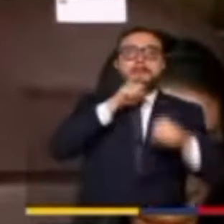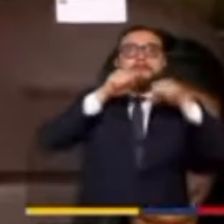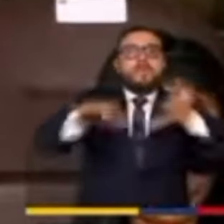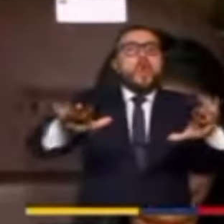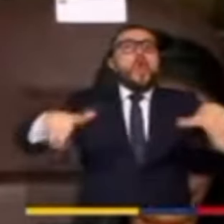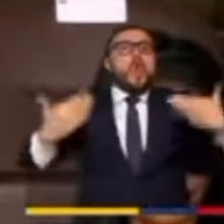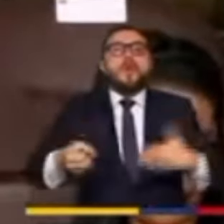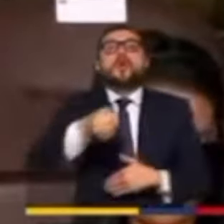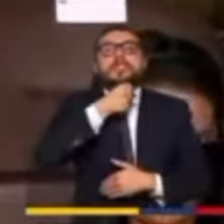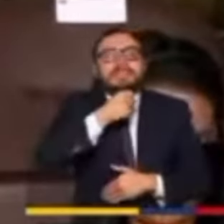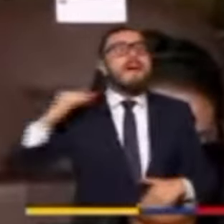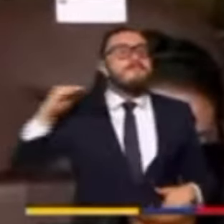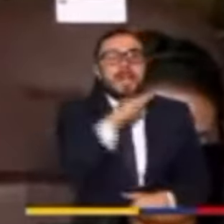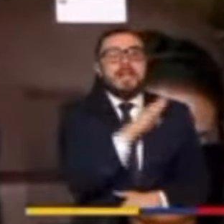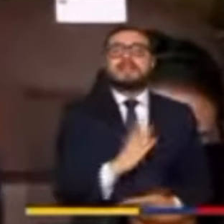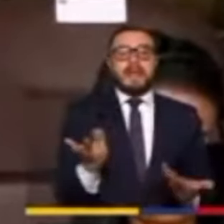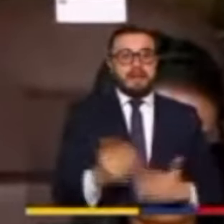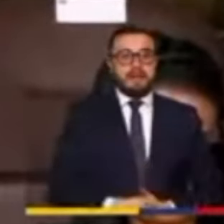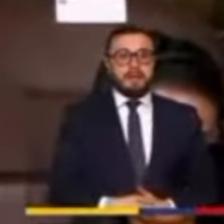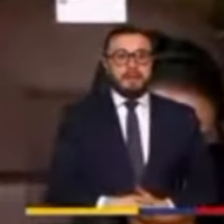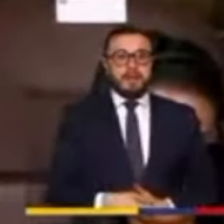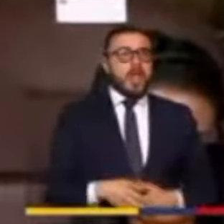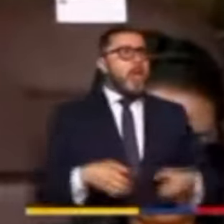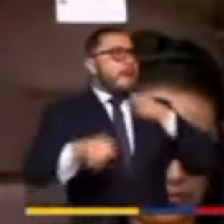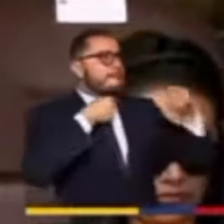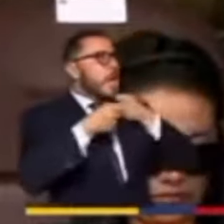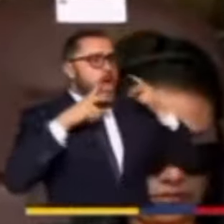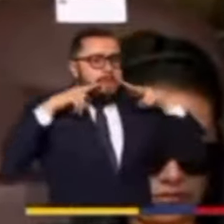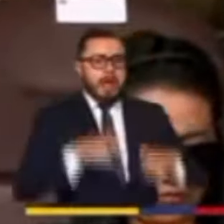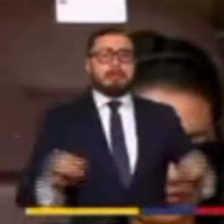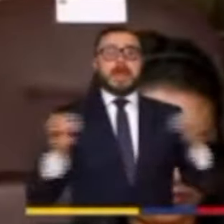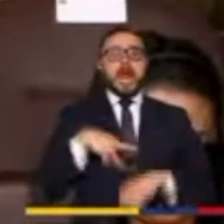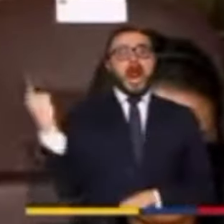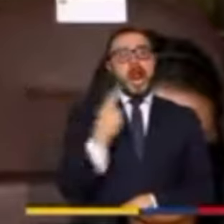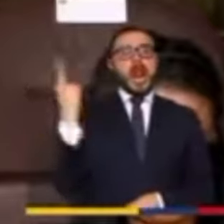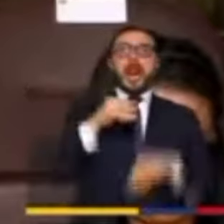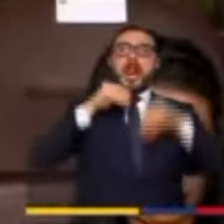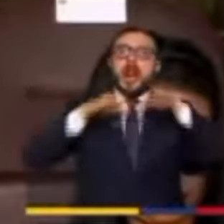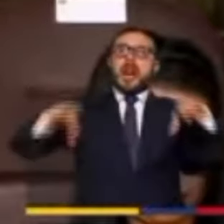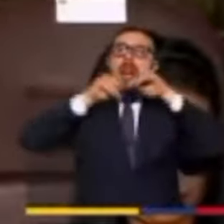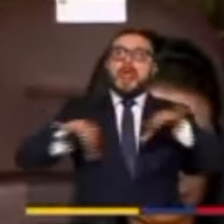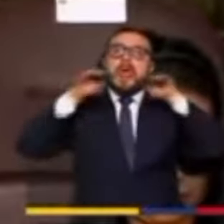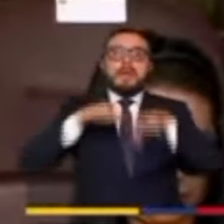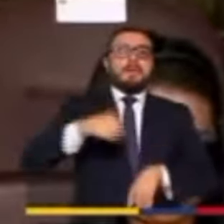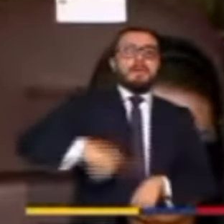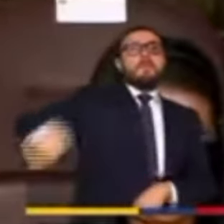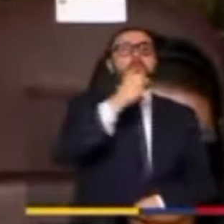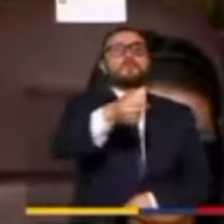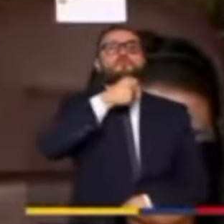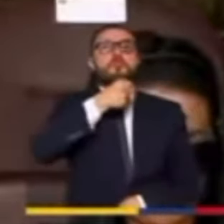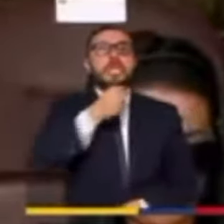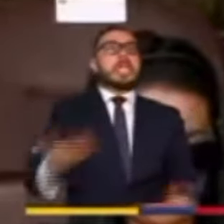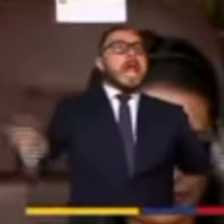público con fake news. Y la prensa, sin investigar, los está repitiendo, los está